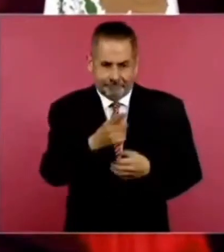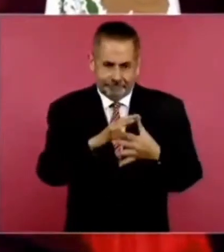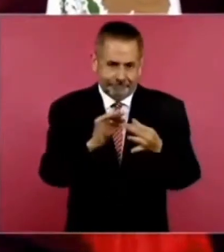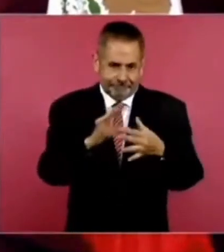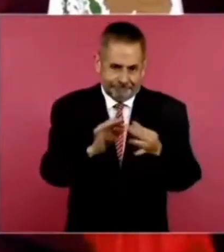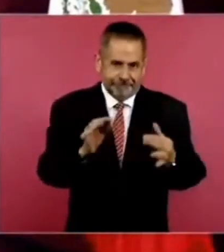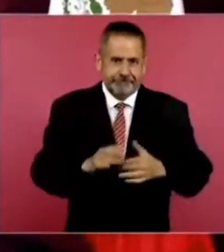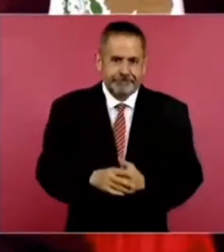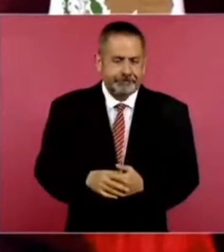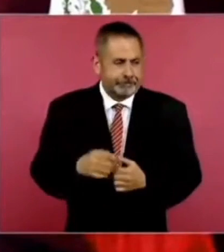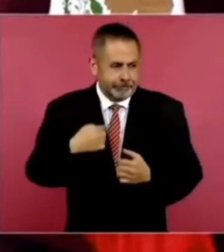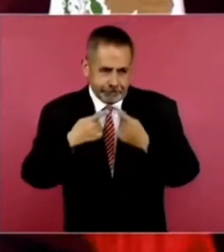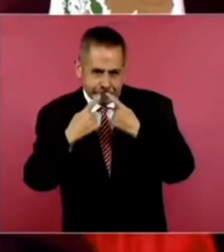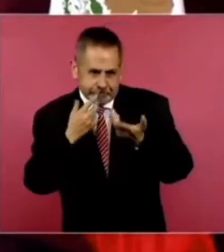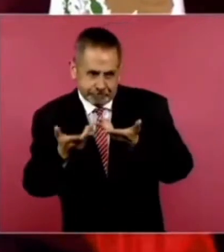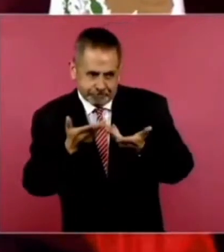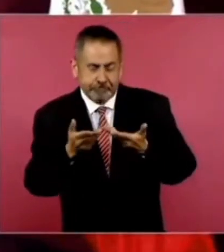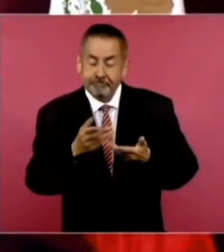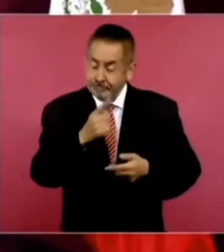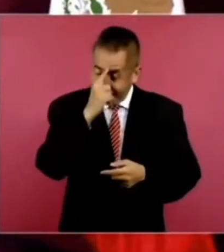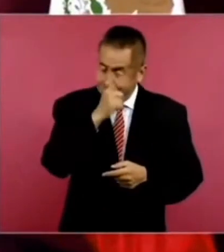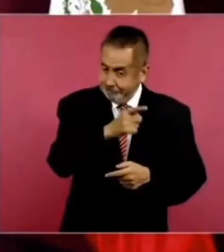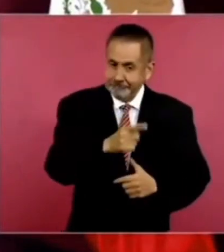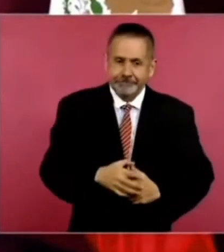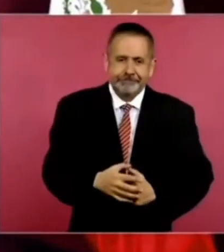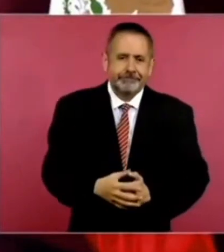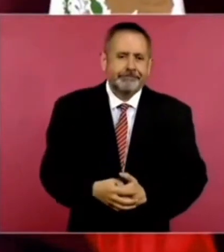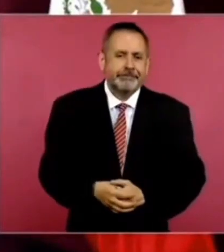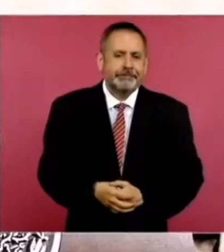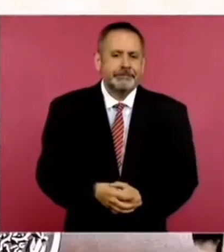nuestro trabajo de gestión.